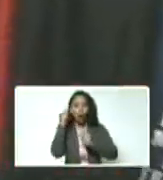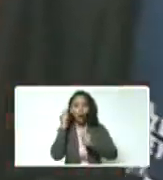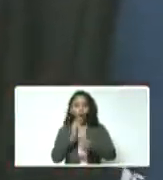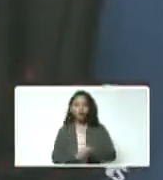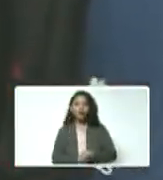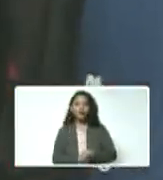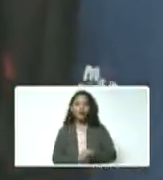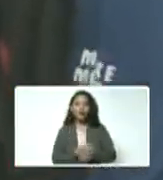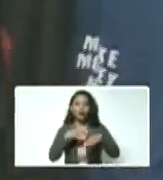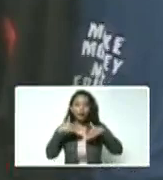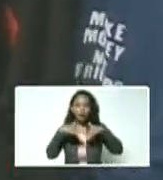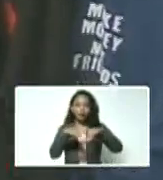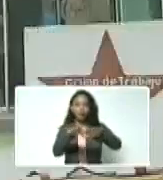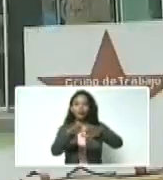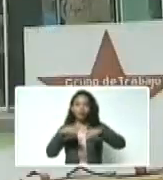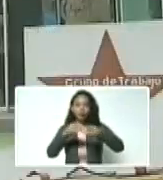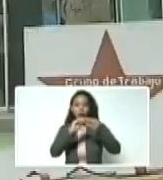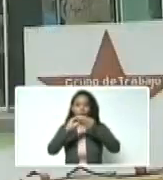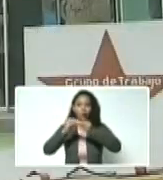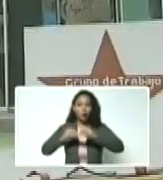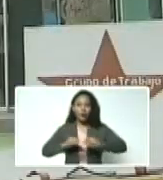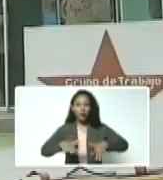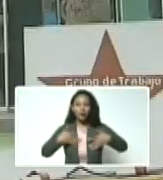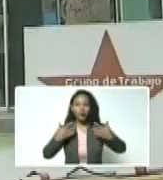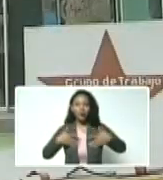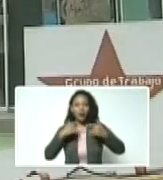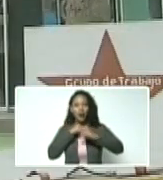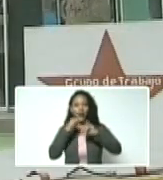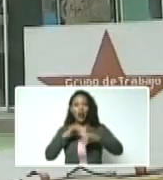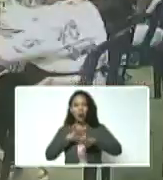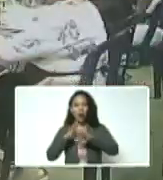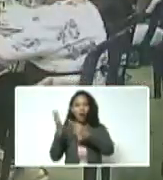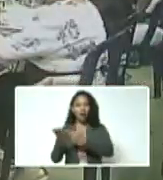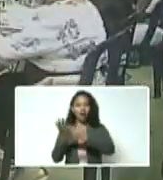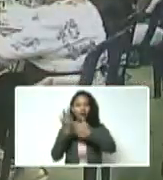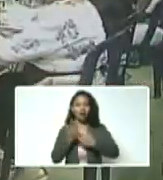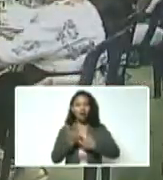emprendedores confeccionando. Están alegres aquí porque recibieron